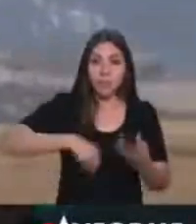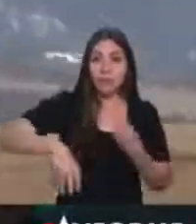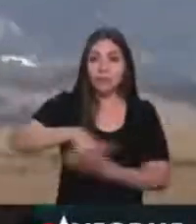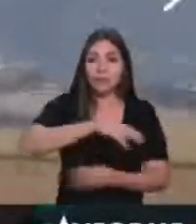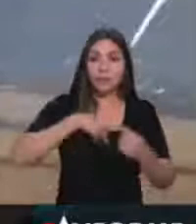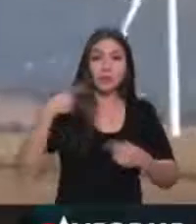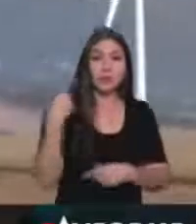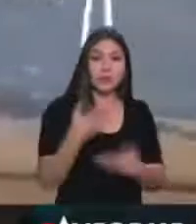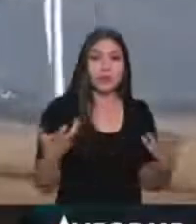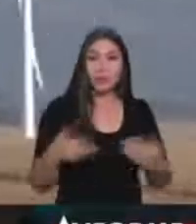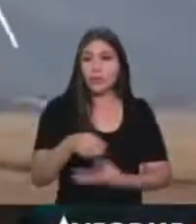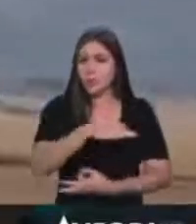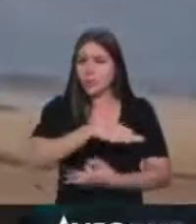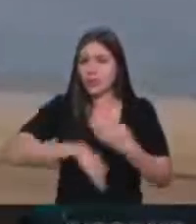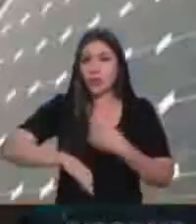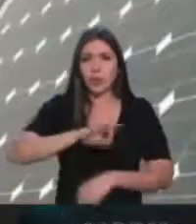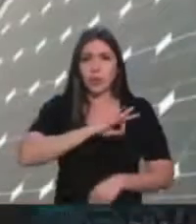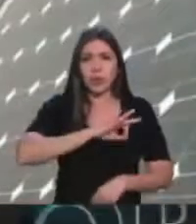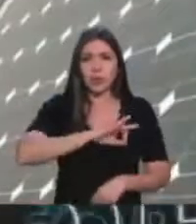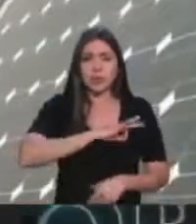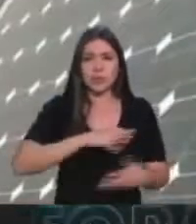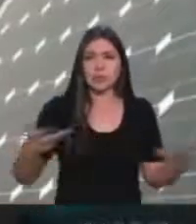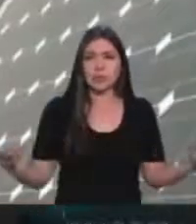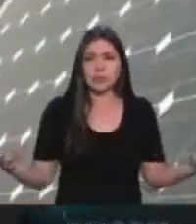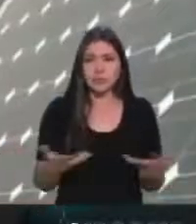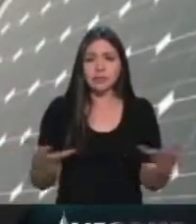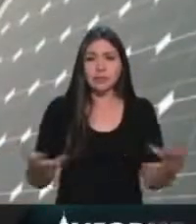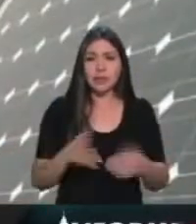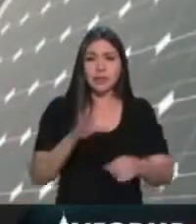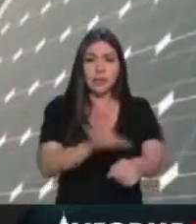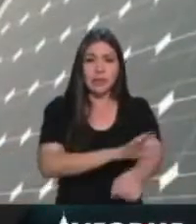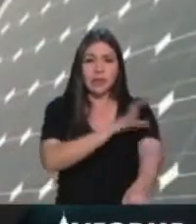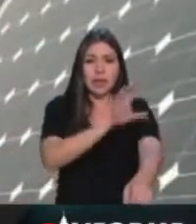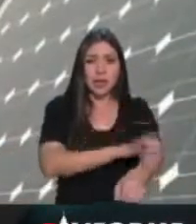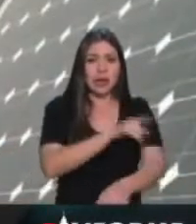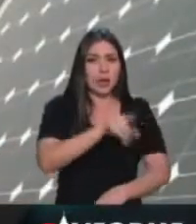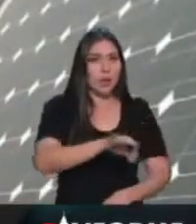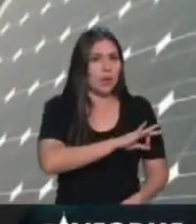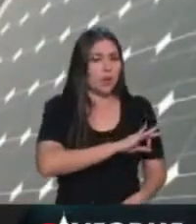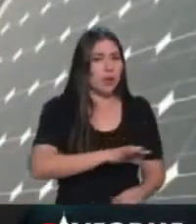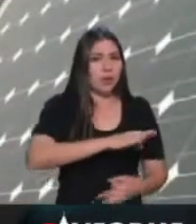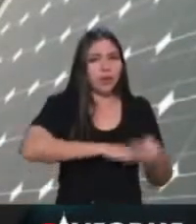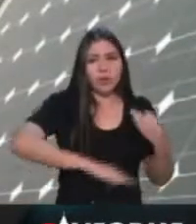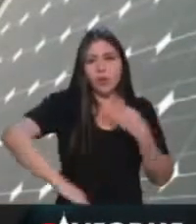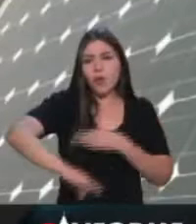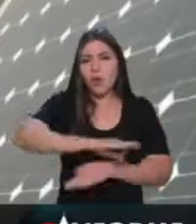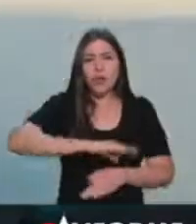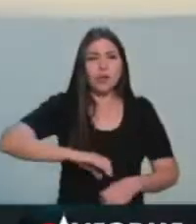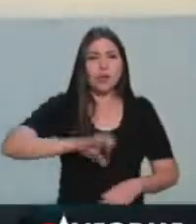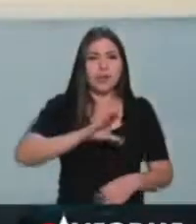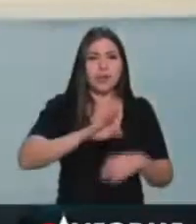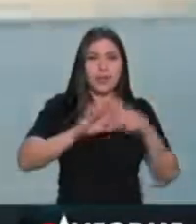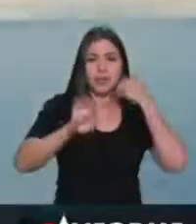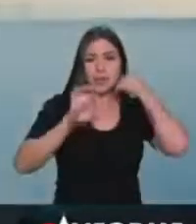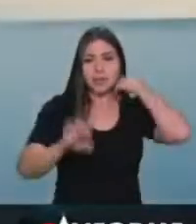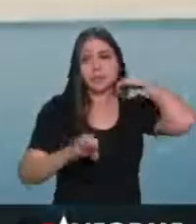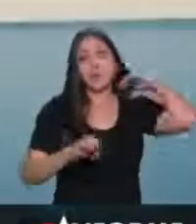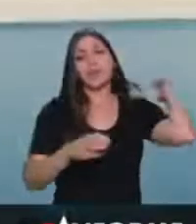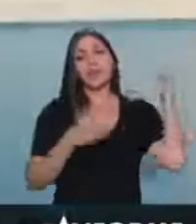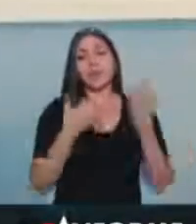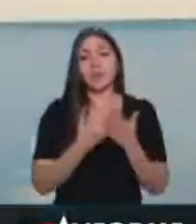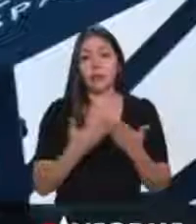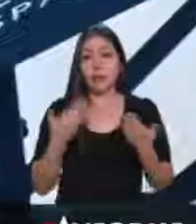sea, tiene exacto. toda la capacidad para generar, ¿no? Ahora, estos son los excedentes. Yo